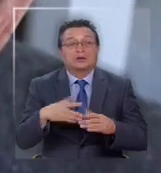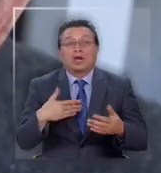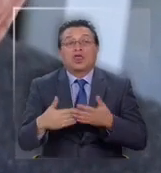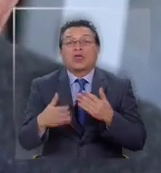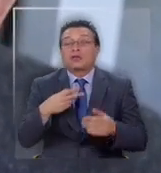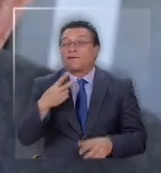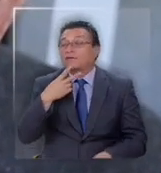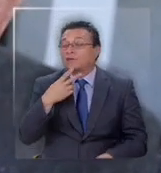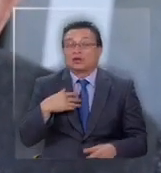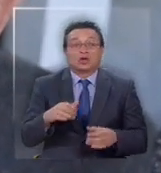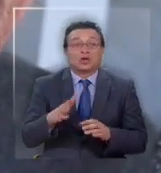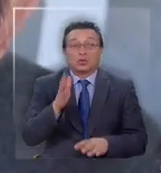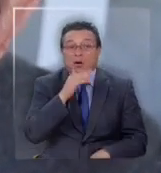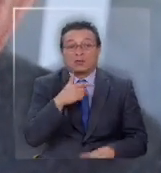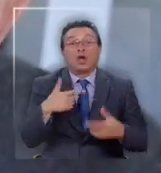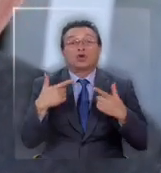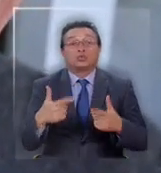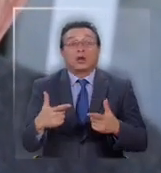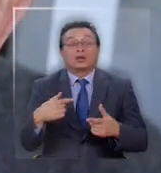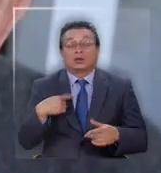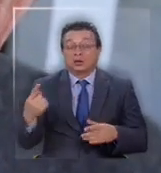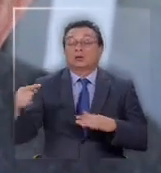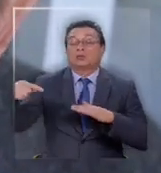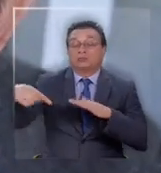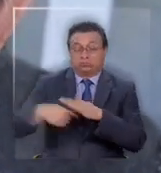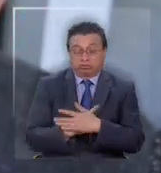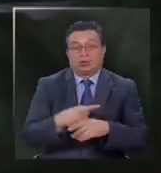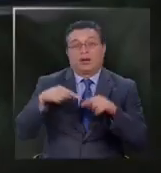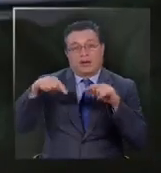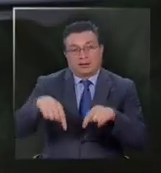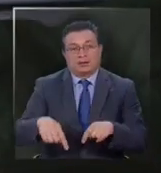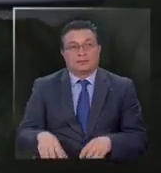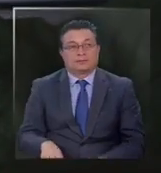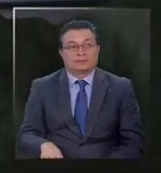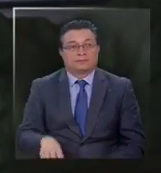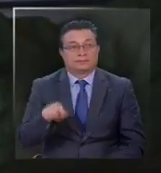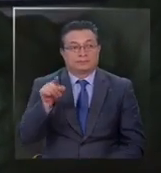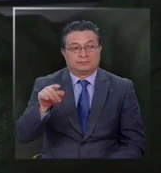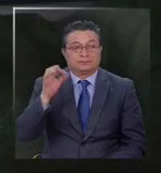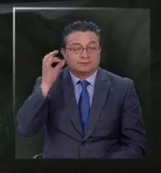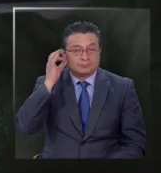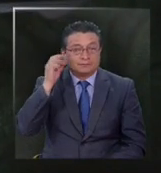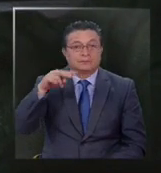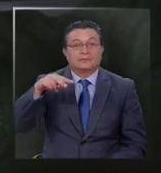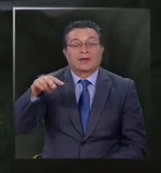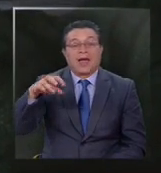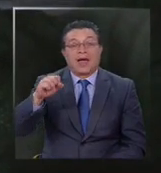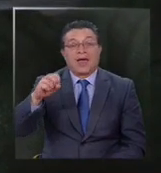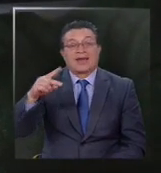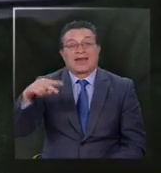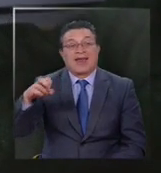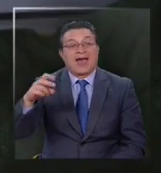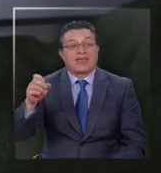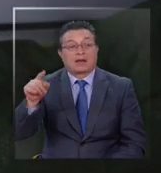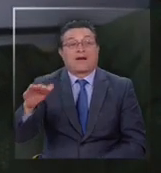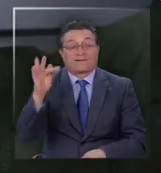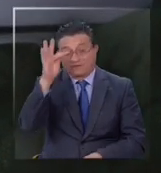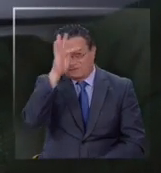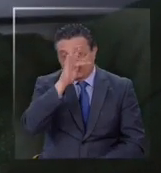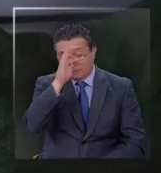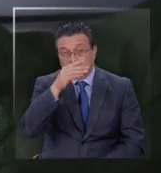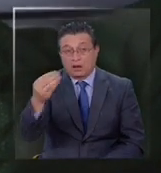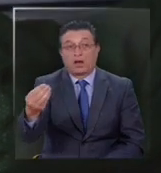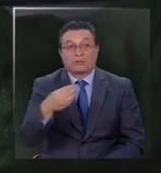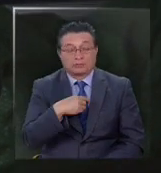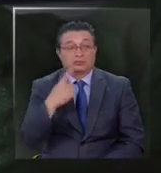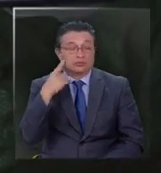no tenía dónde vivir y tuve la suerte de que me recibieran acá. Ella es la señora Amada. Ella nos llamaron por Facebook que habían unas vecinas que se hacían